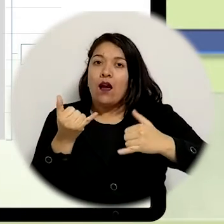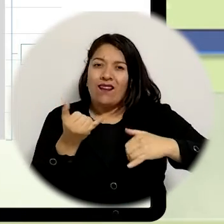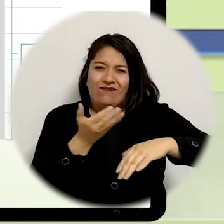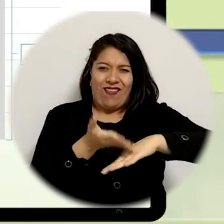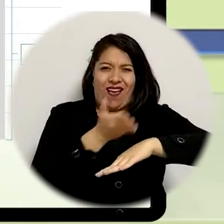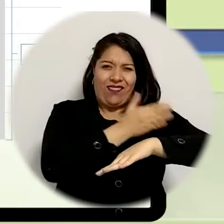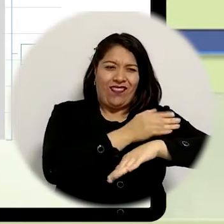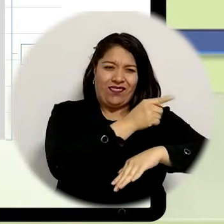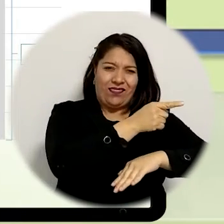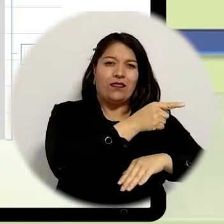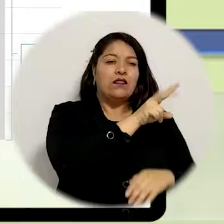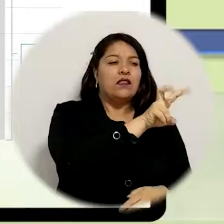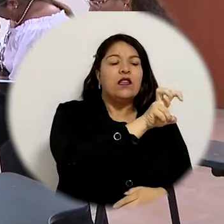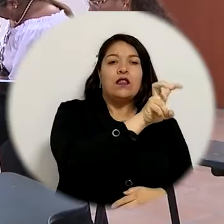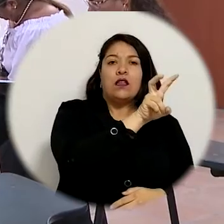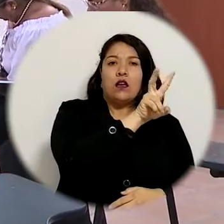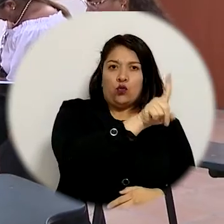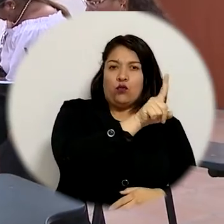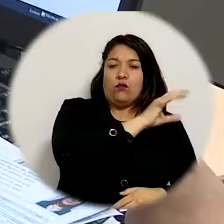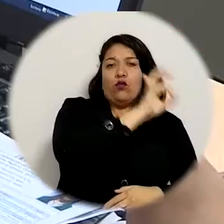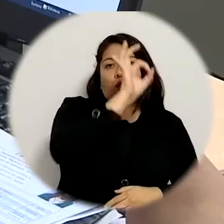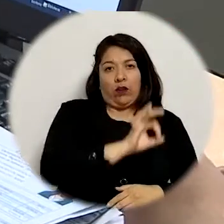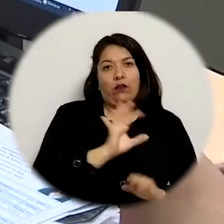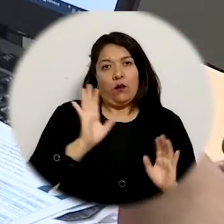mientras que el periodo anterior estaba en el 72%.